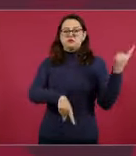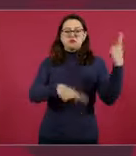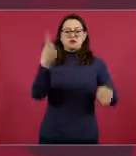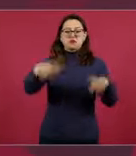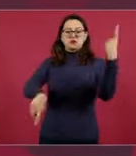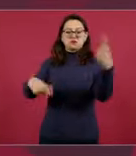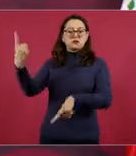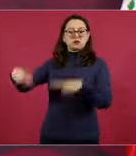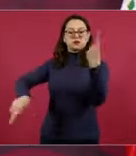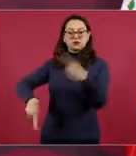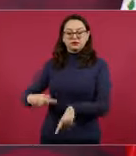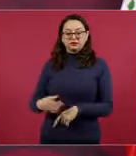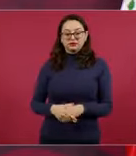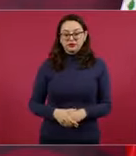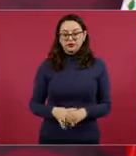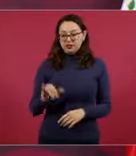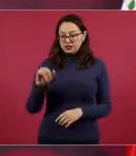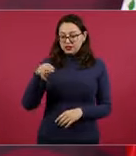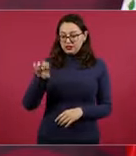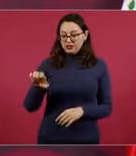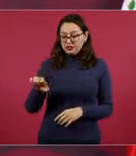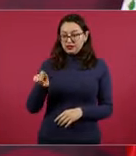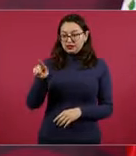el que se acaba de ir.